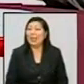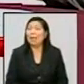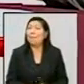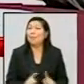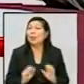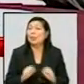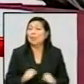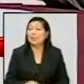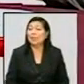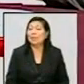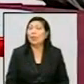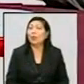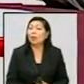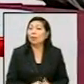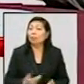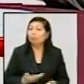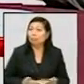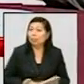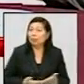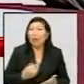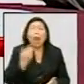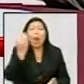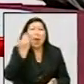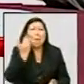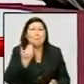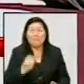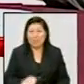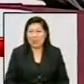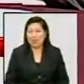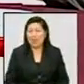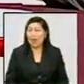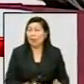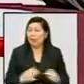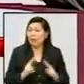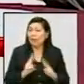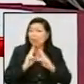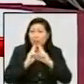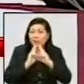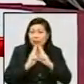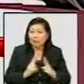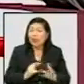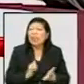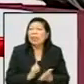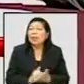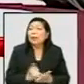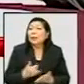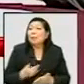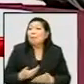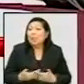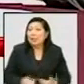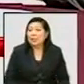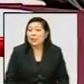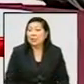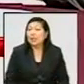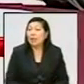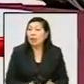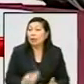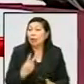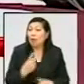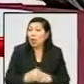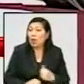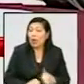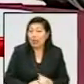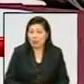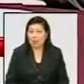están operando con dispositivos obsoletos, ¿no? Y ya vemos los resultados, ¿no? ¿Qué es lo que ocurre antes de los 2 años con